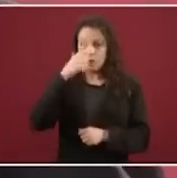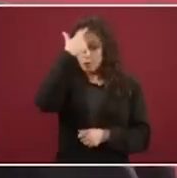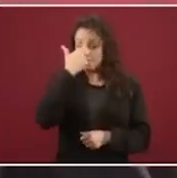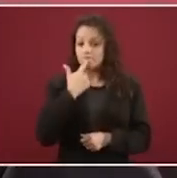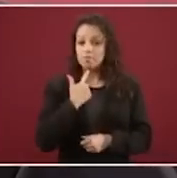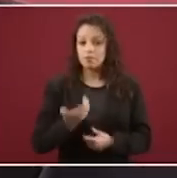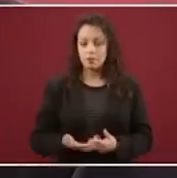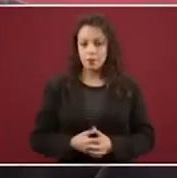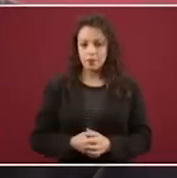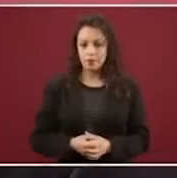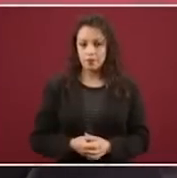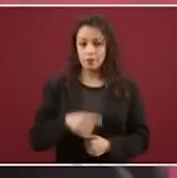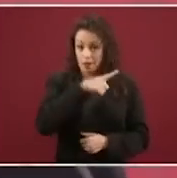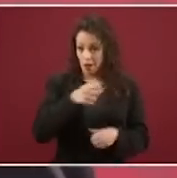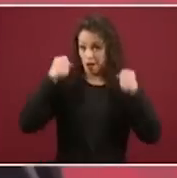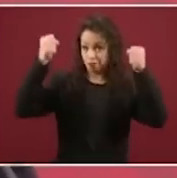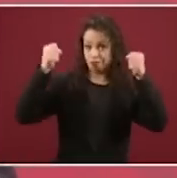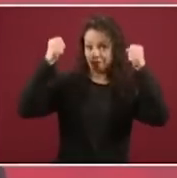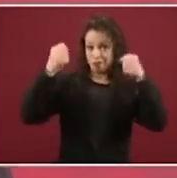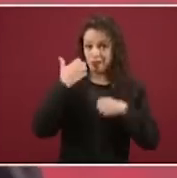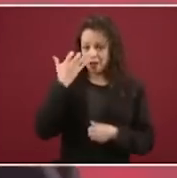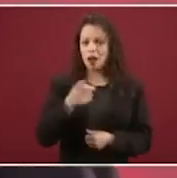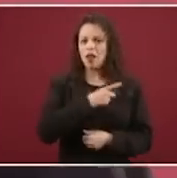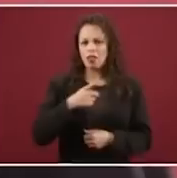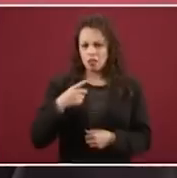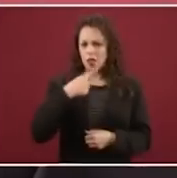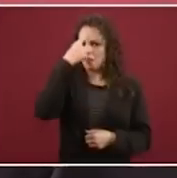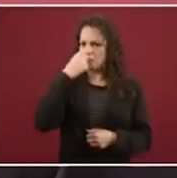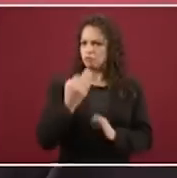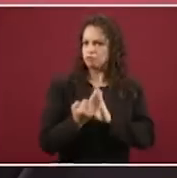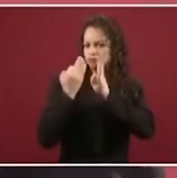Un luchador social tiene que dar la cara.